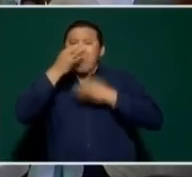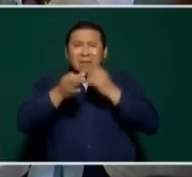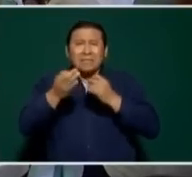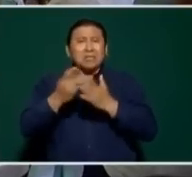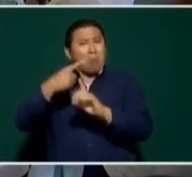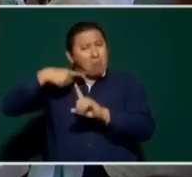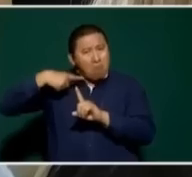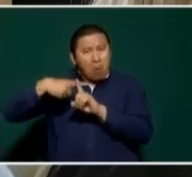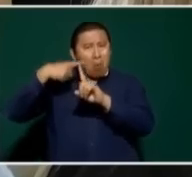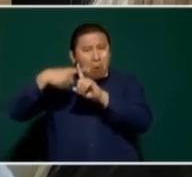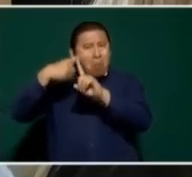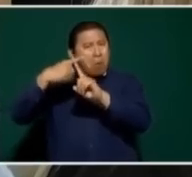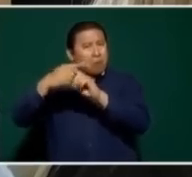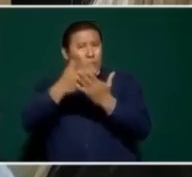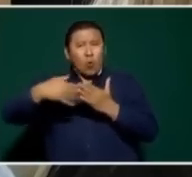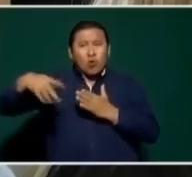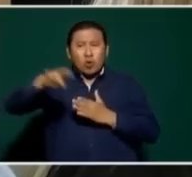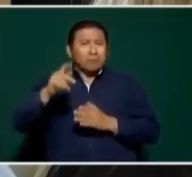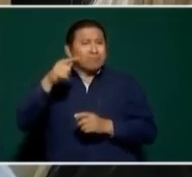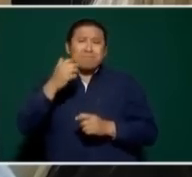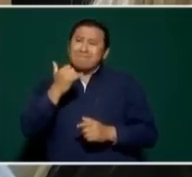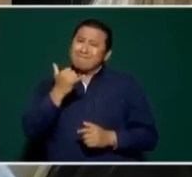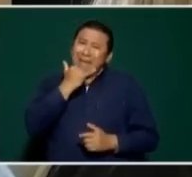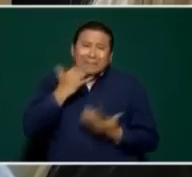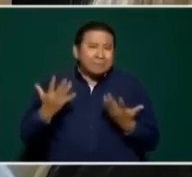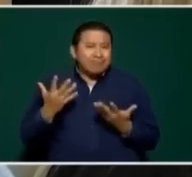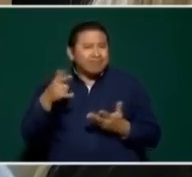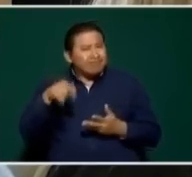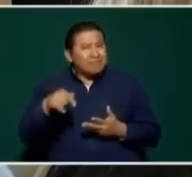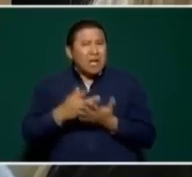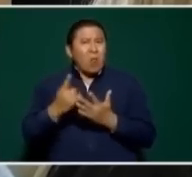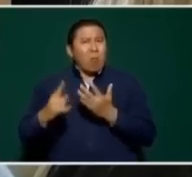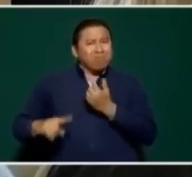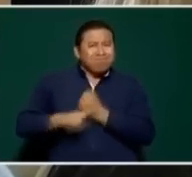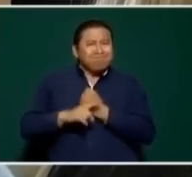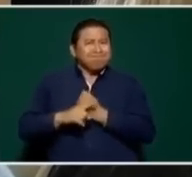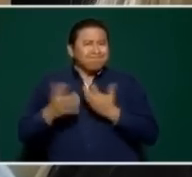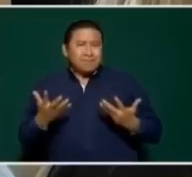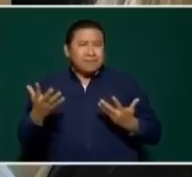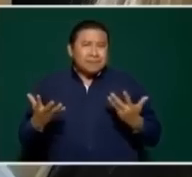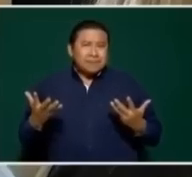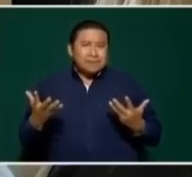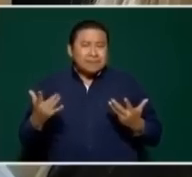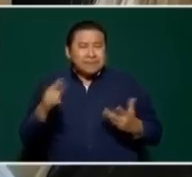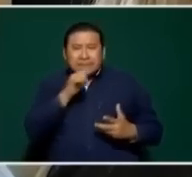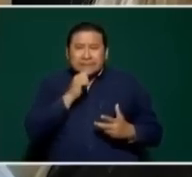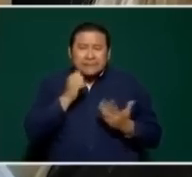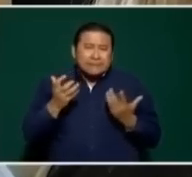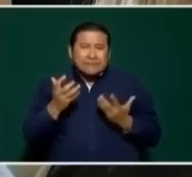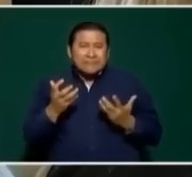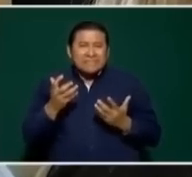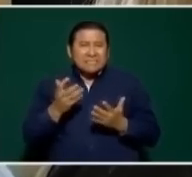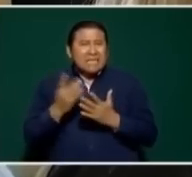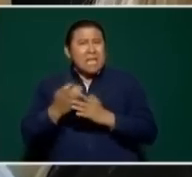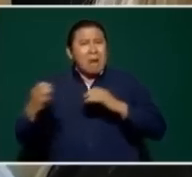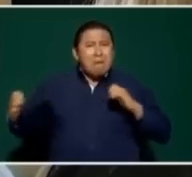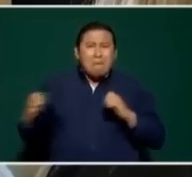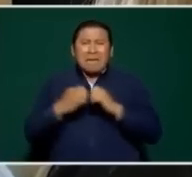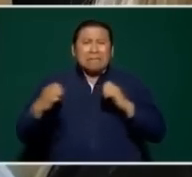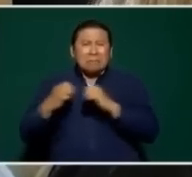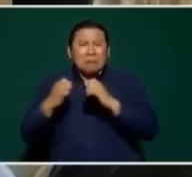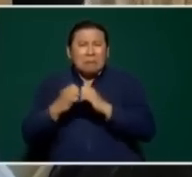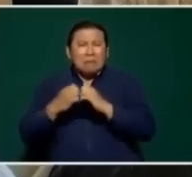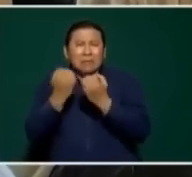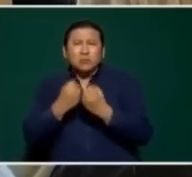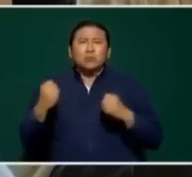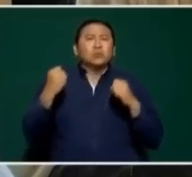tanto optimismo cuando nosotros hoy, estamos en una situación realmente de emergencia, de